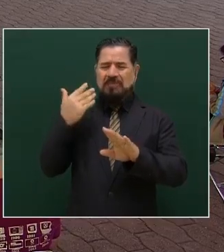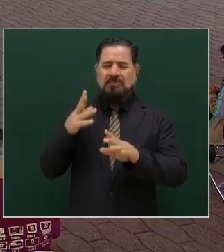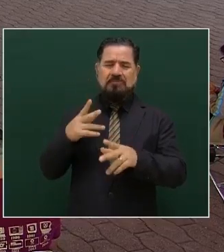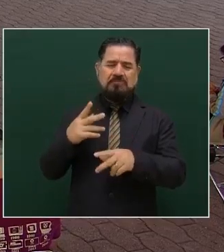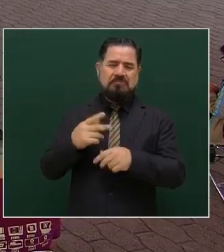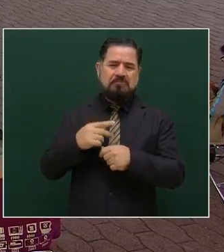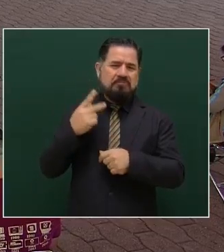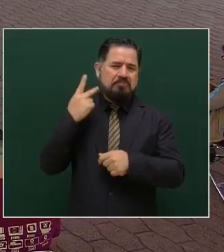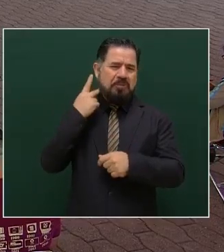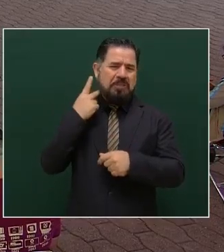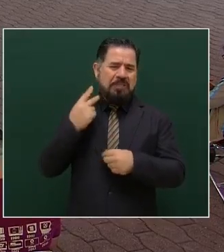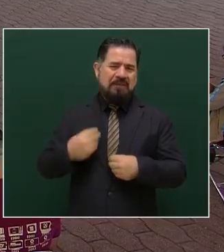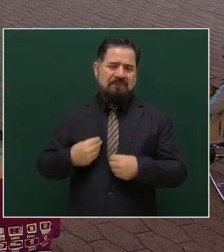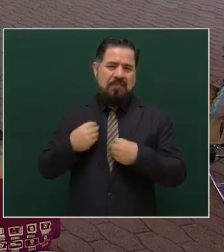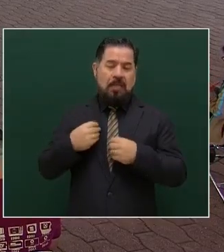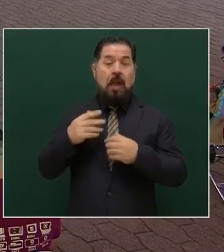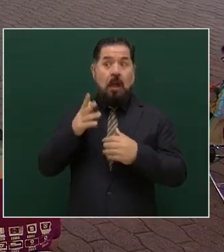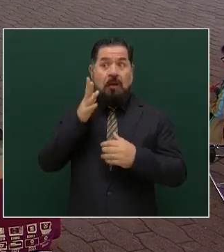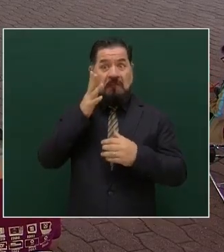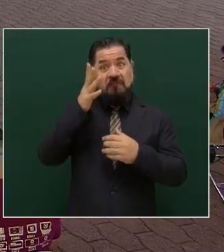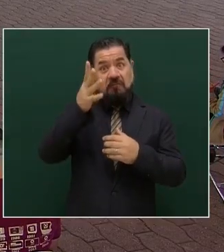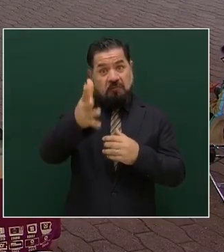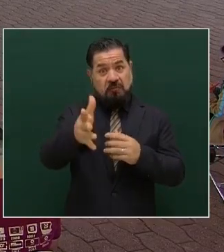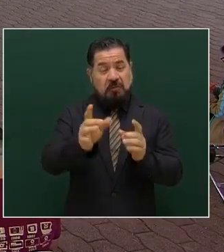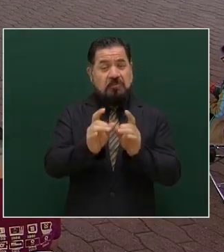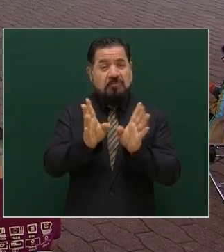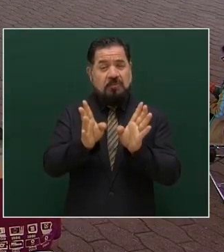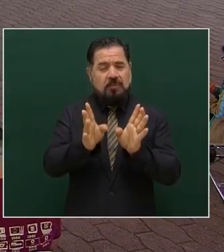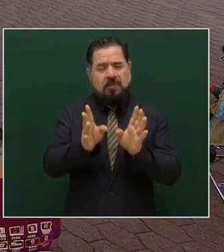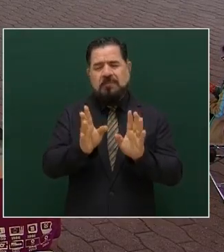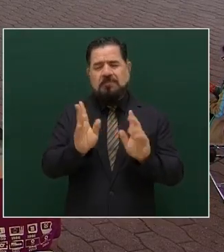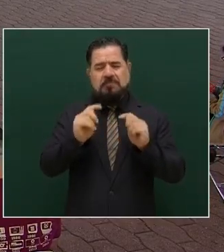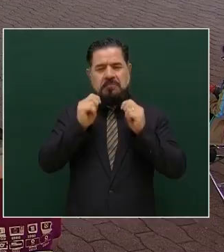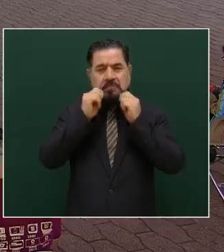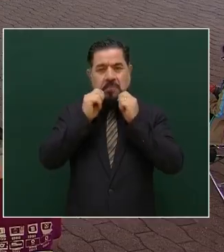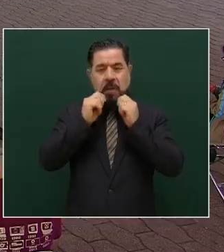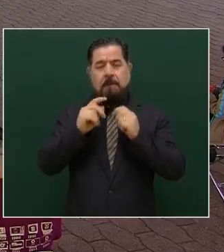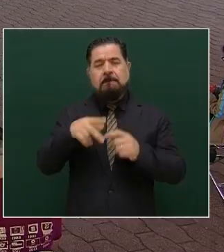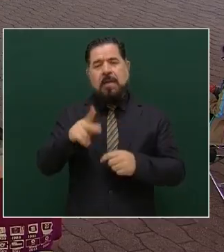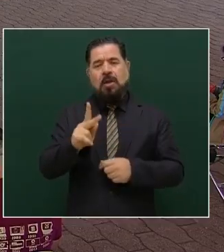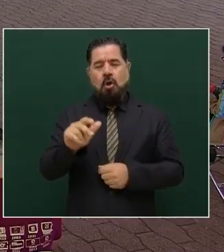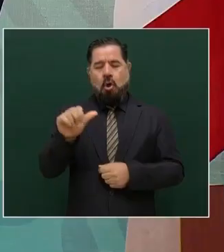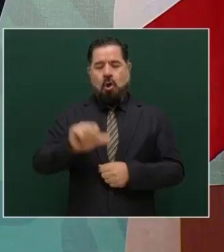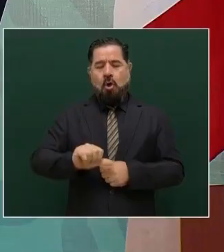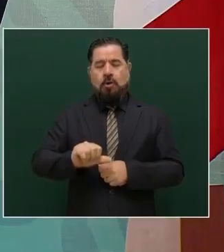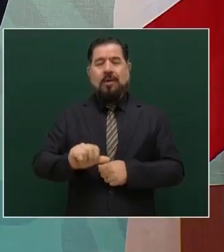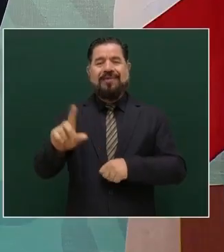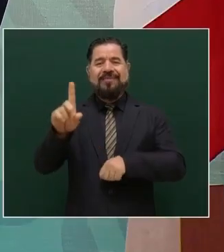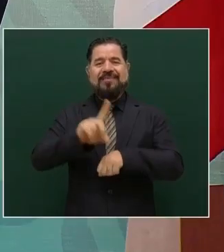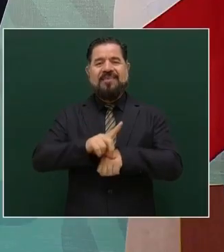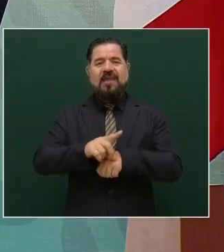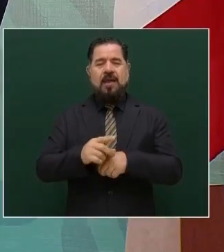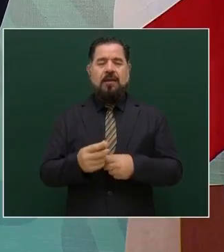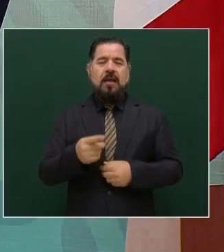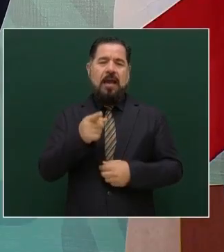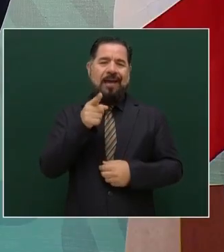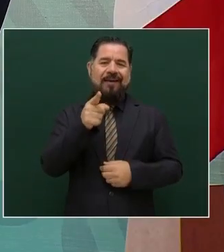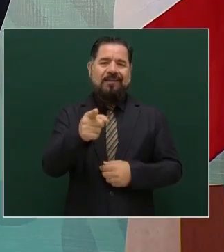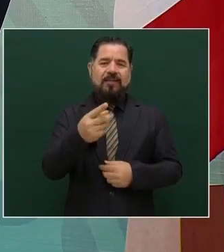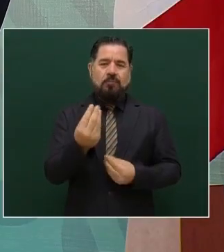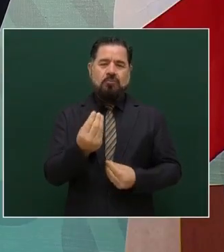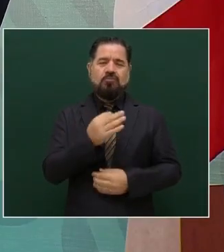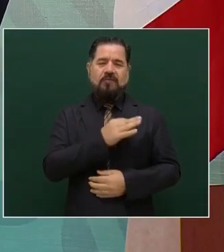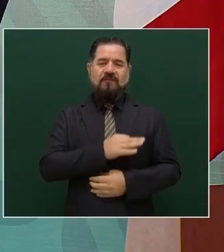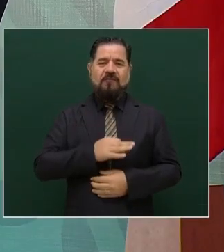porvenir, señor presidente, hoy le deseamos un muy feliz cumpleaños. Al mismo